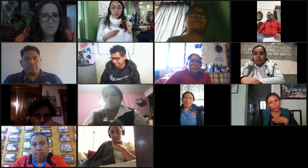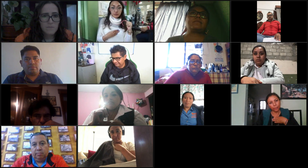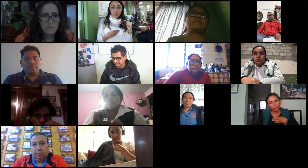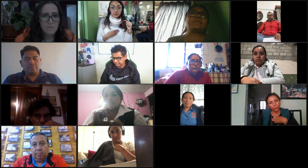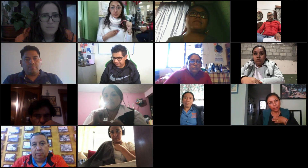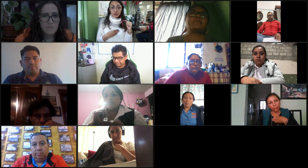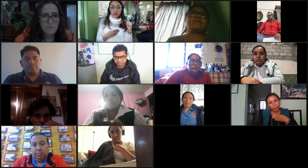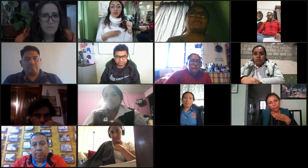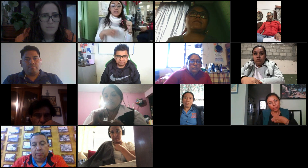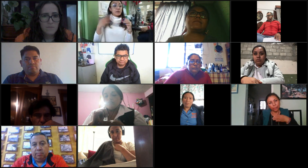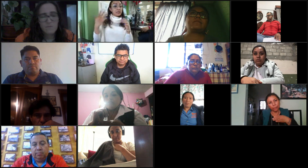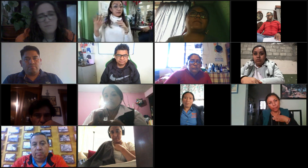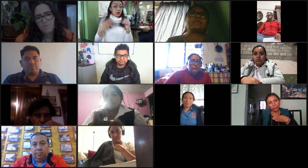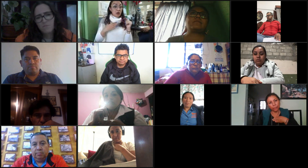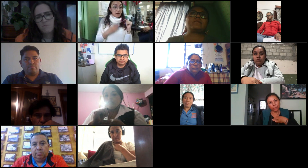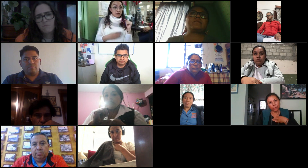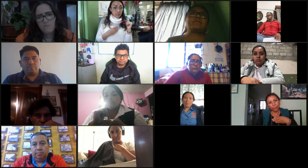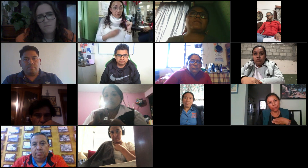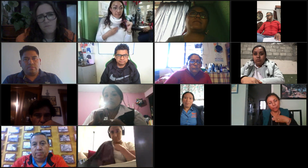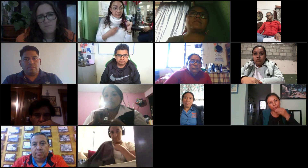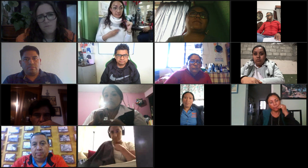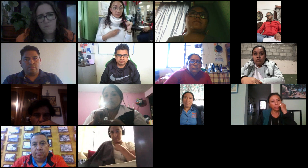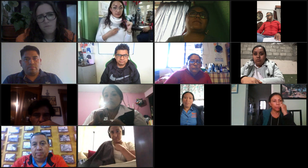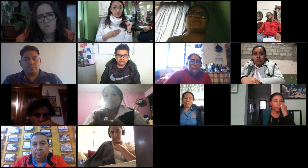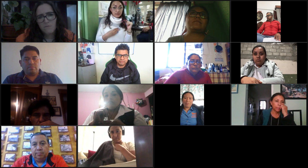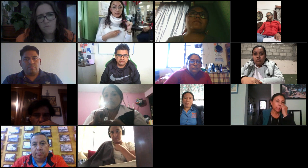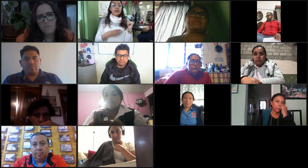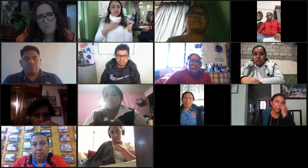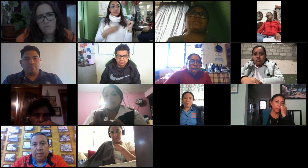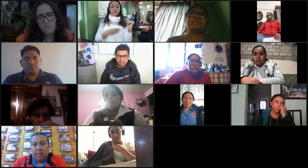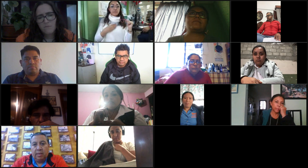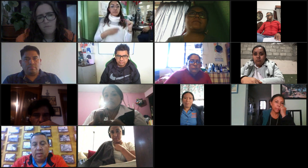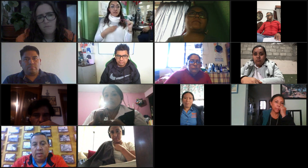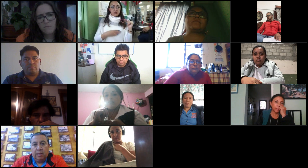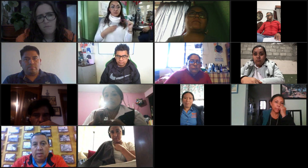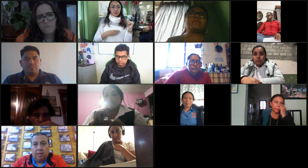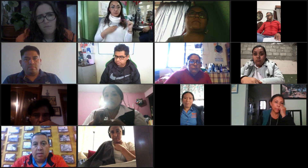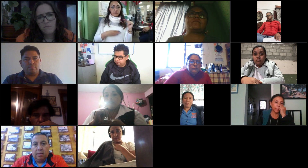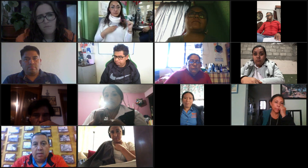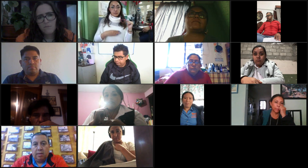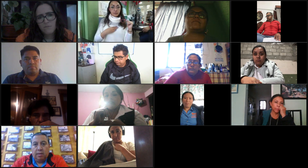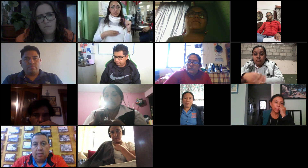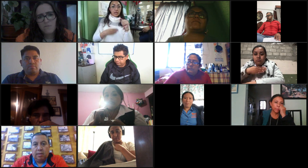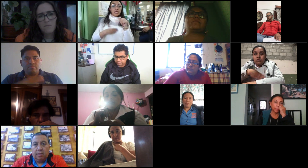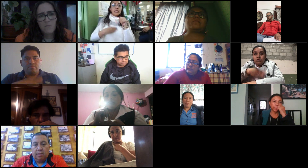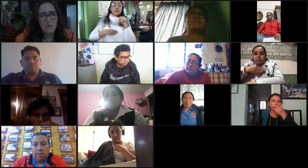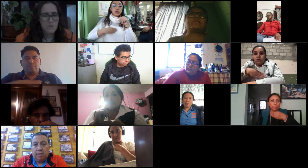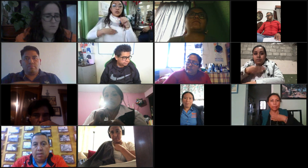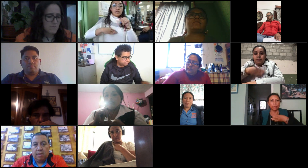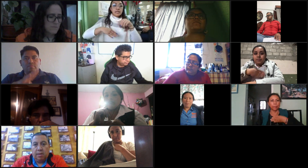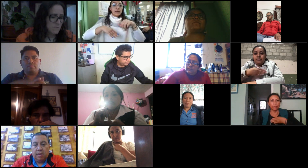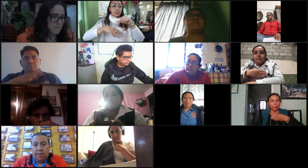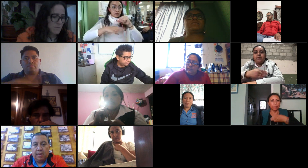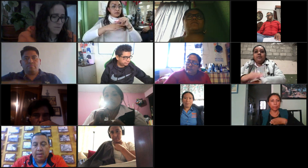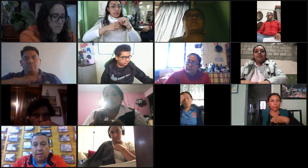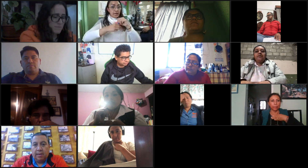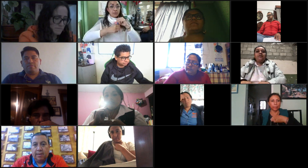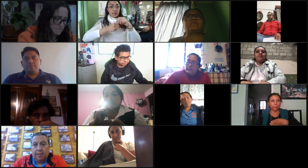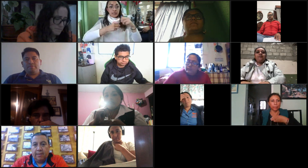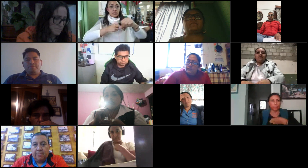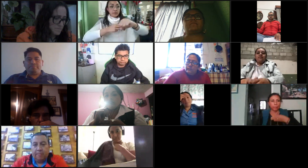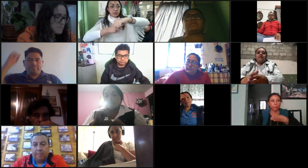baño? Si me refiero al baño de la casa, es baño. Y otra seña que